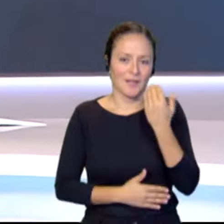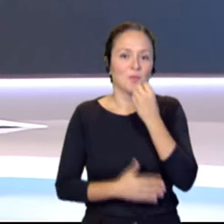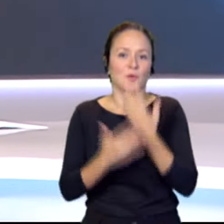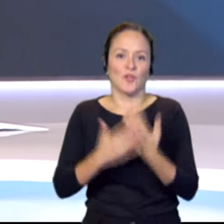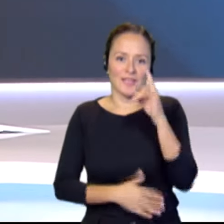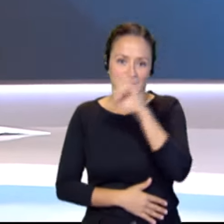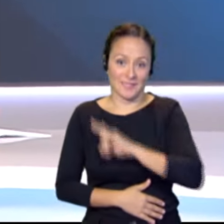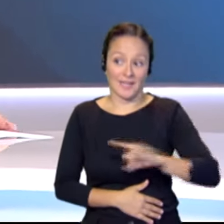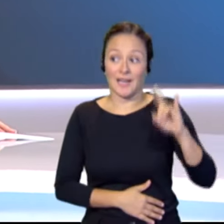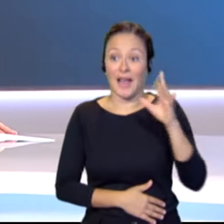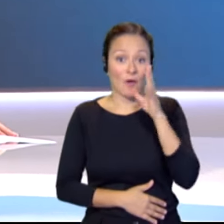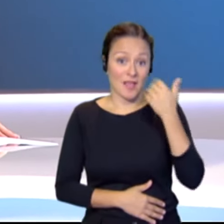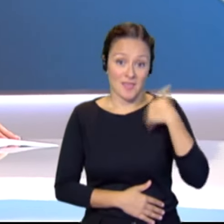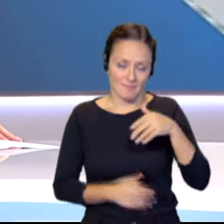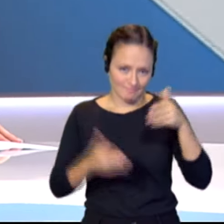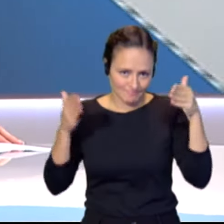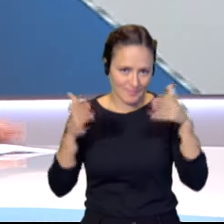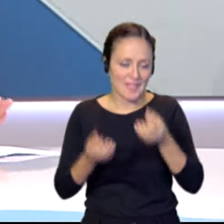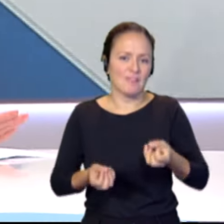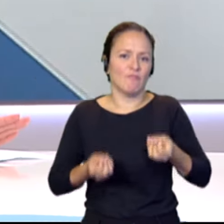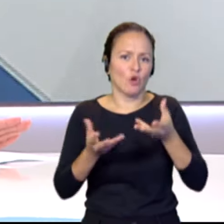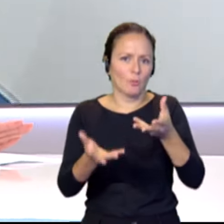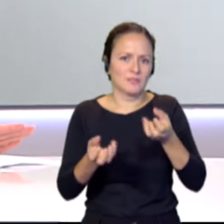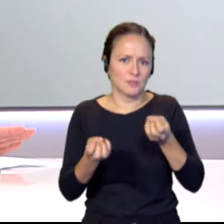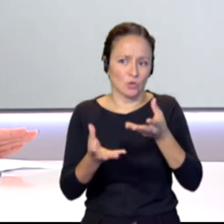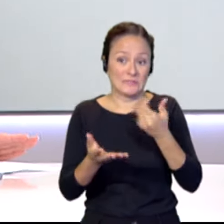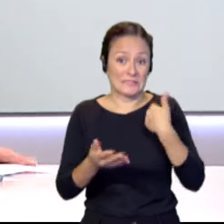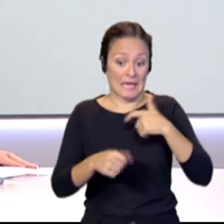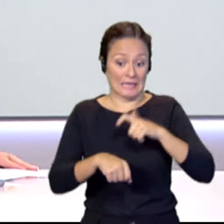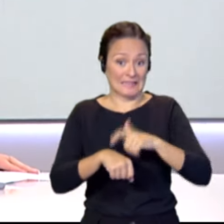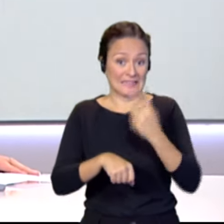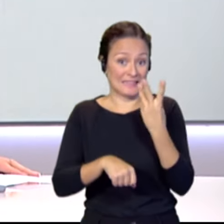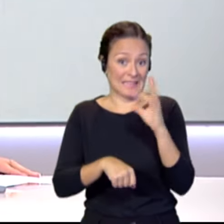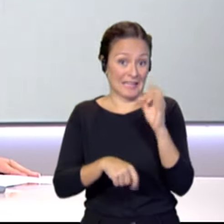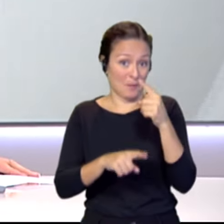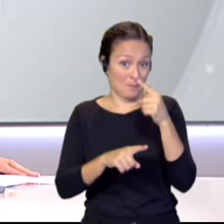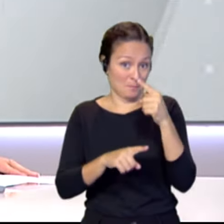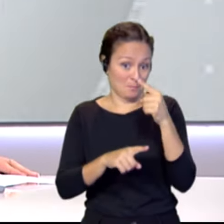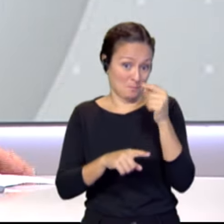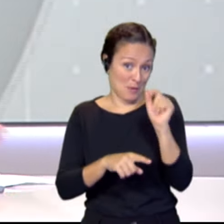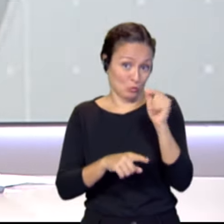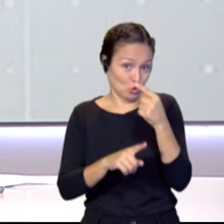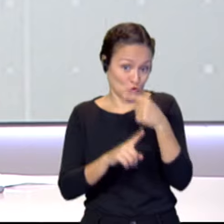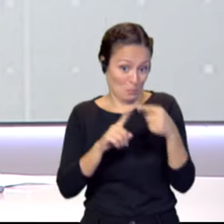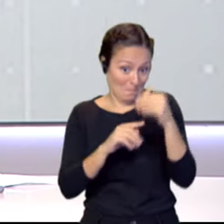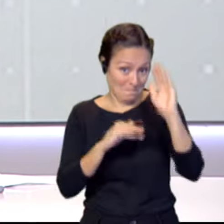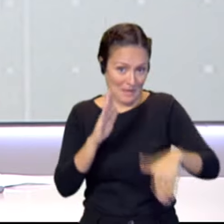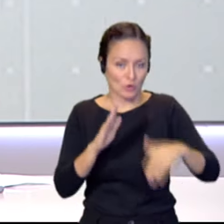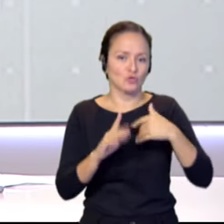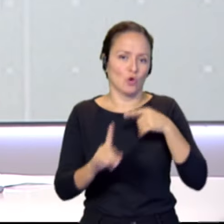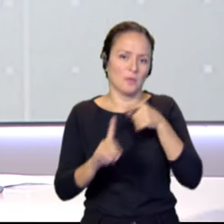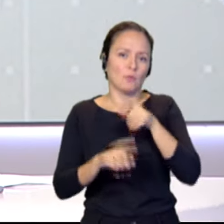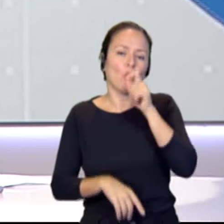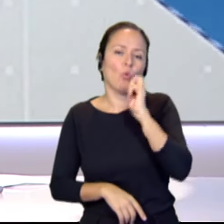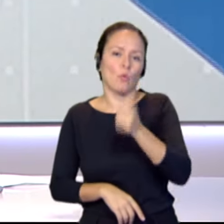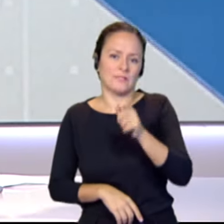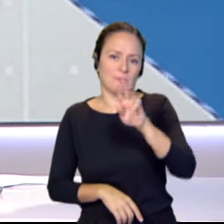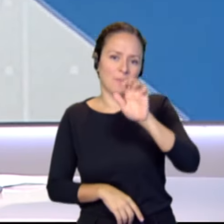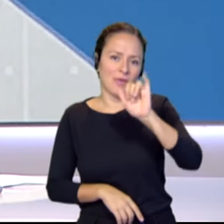vamos ya con la información falta ya menos de media hora para que el juez peinado tome declaración a Pedro